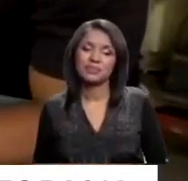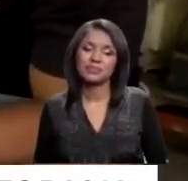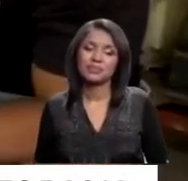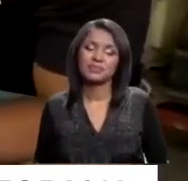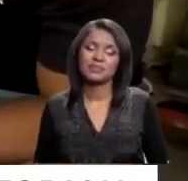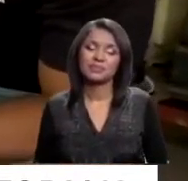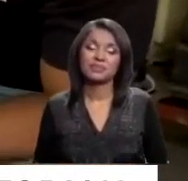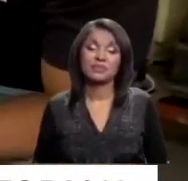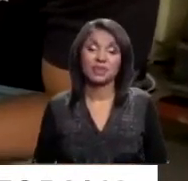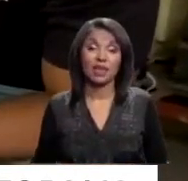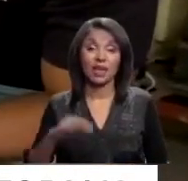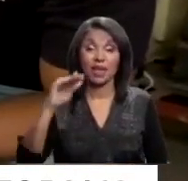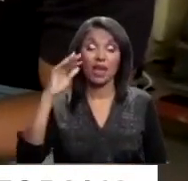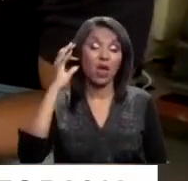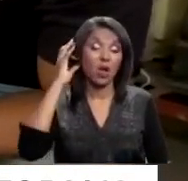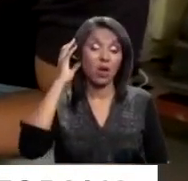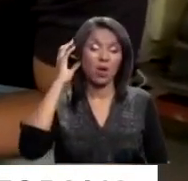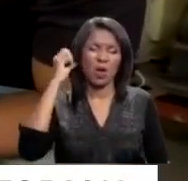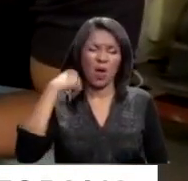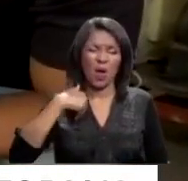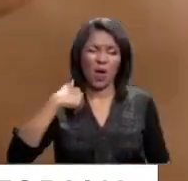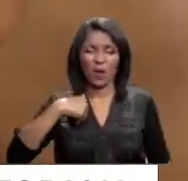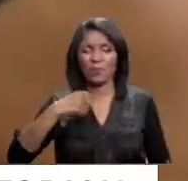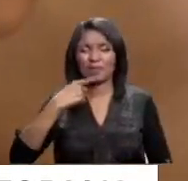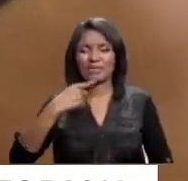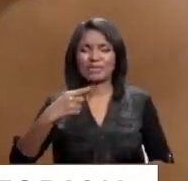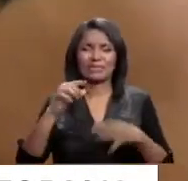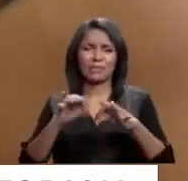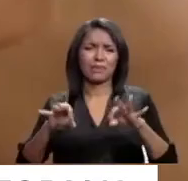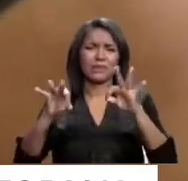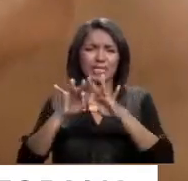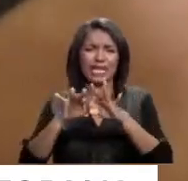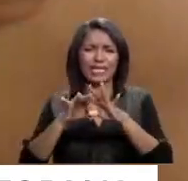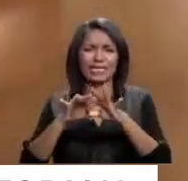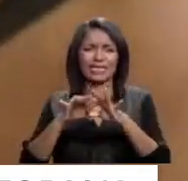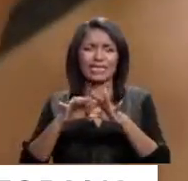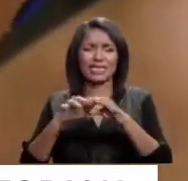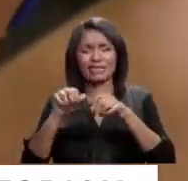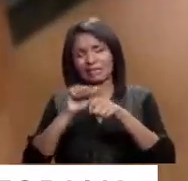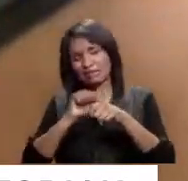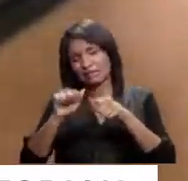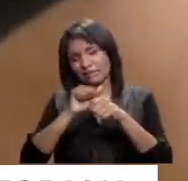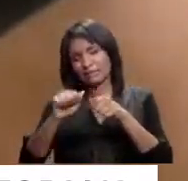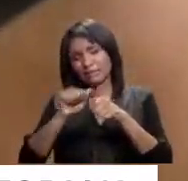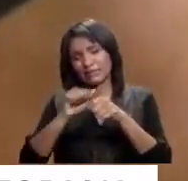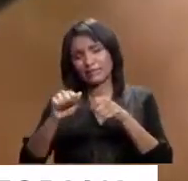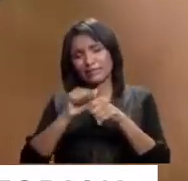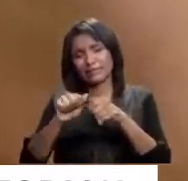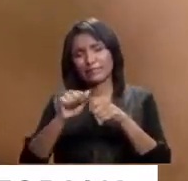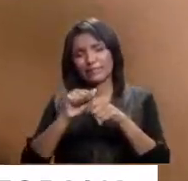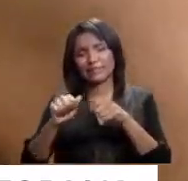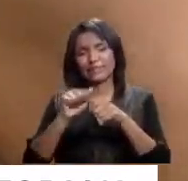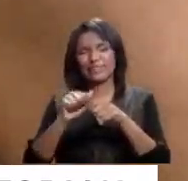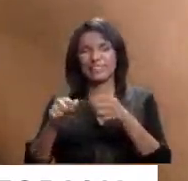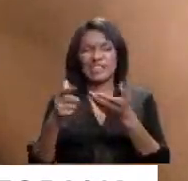Ahorita mismo viene una de las partes más importantes, que las vamos a cepillar, a